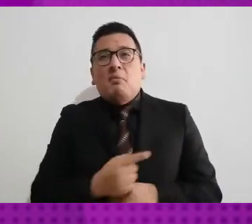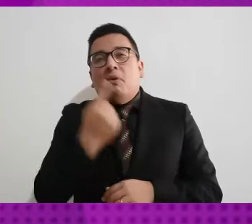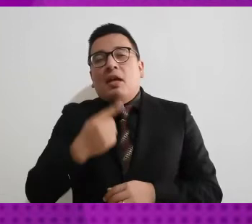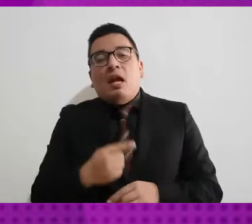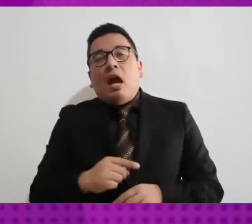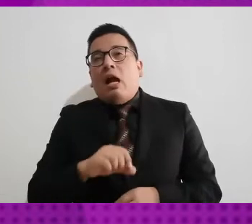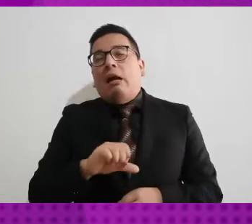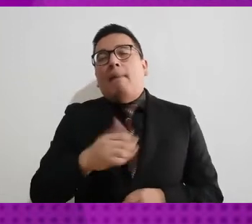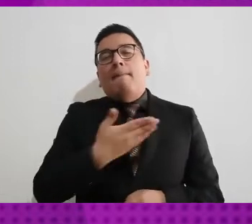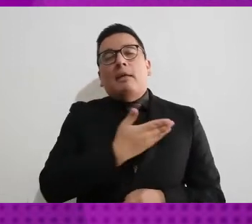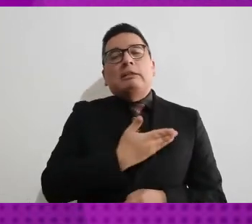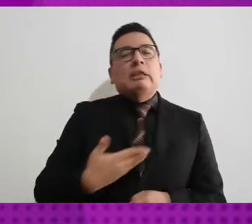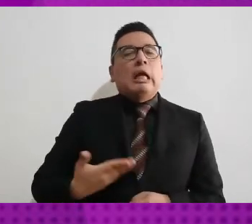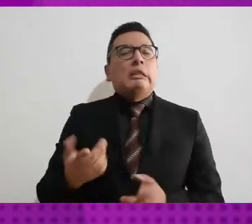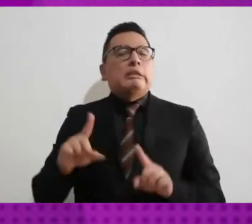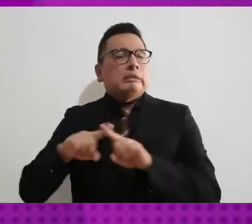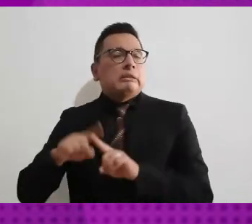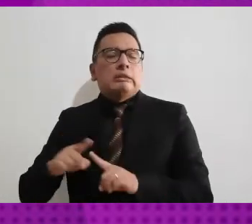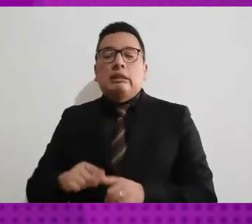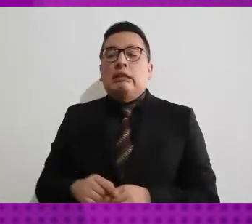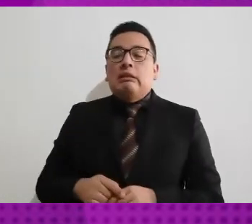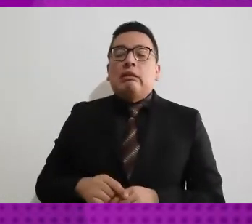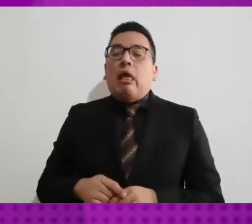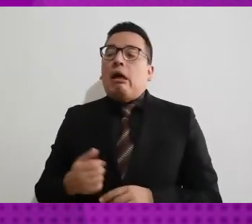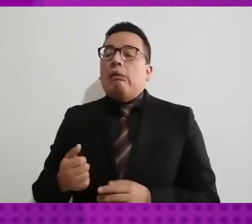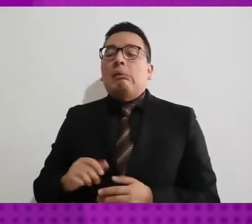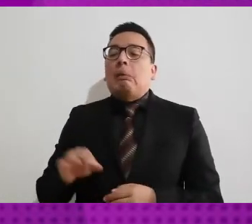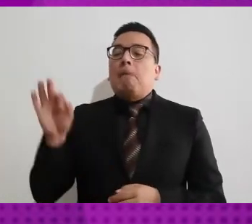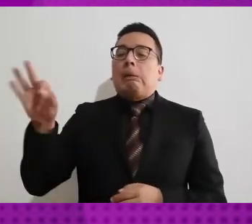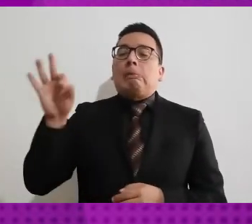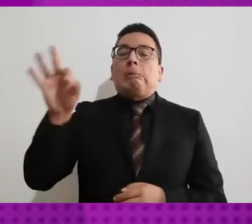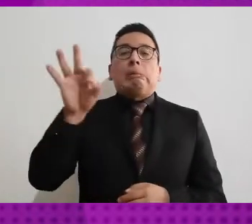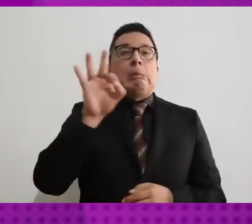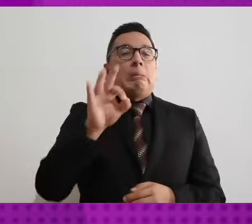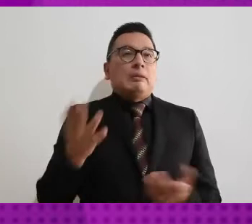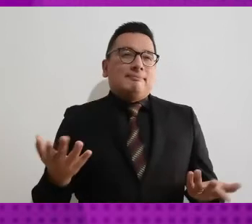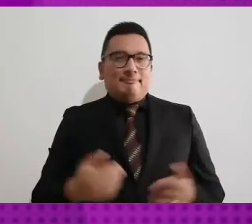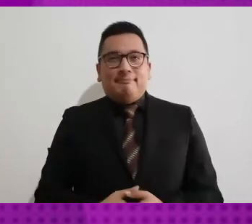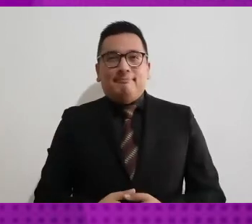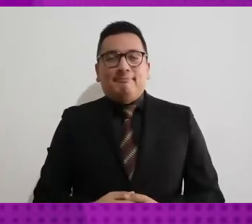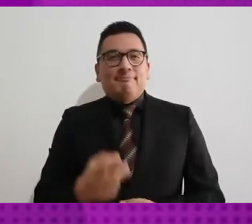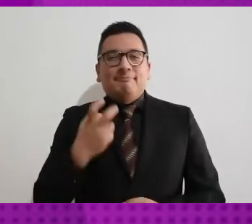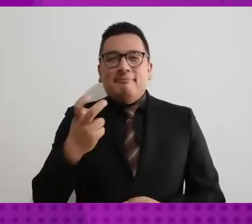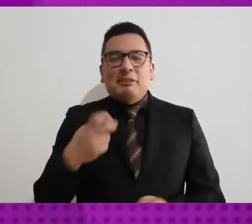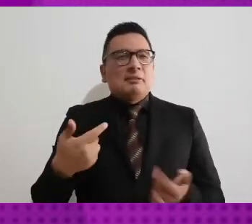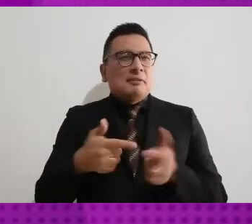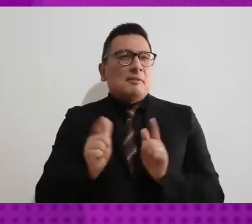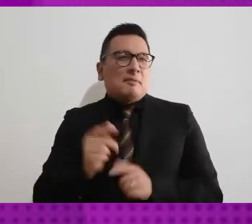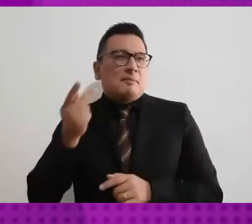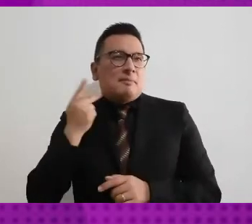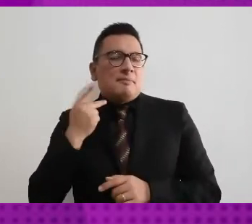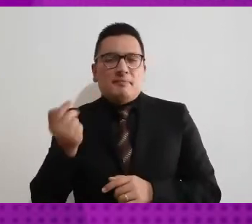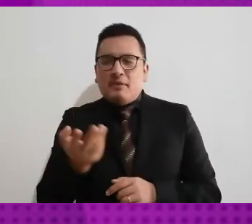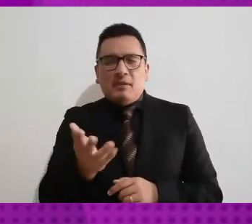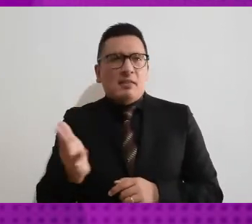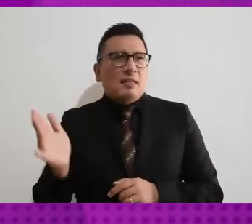los gobiernos en la organización de estos comicios. De todas formas, los grupos políticos contrarios